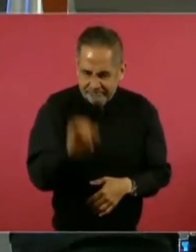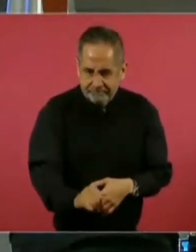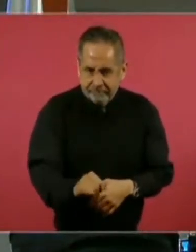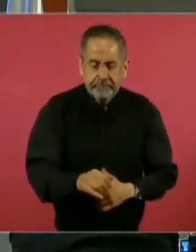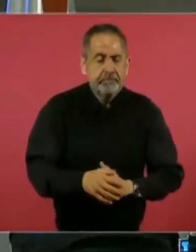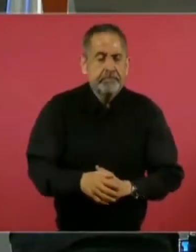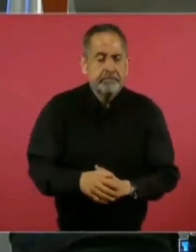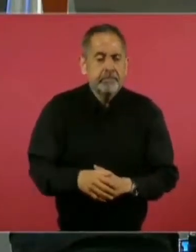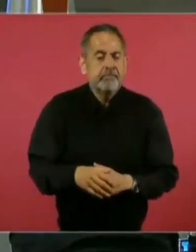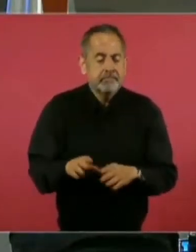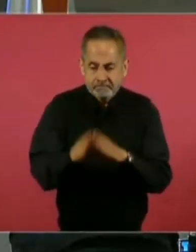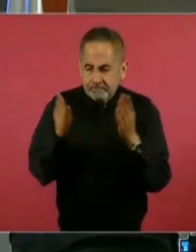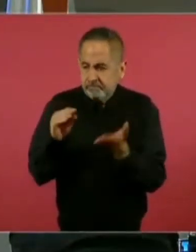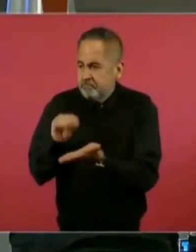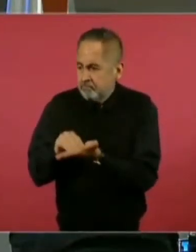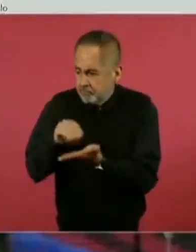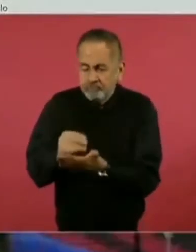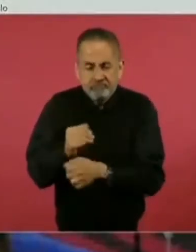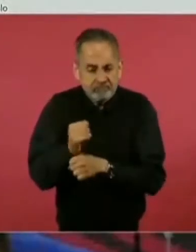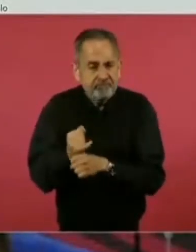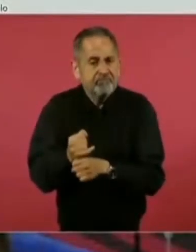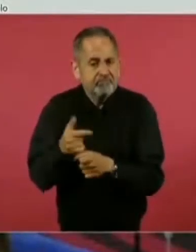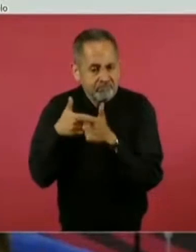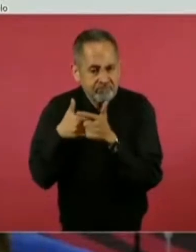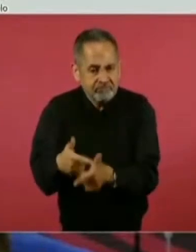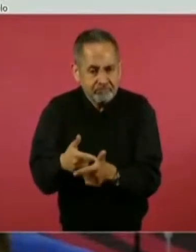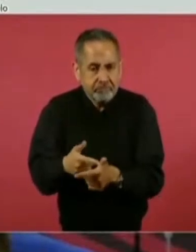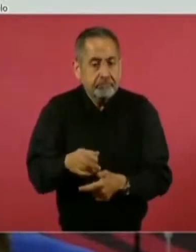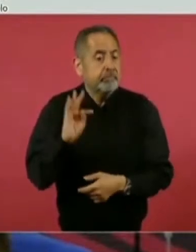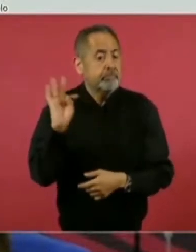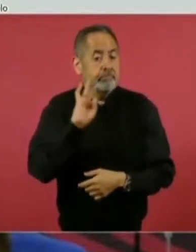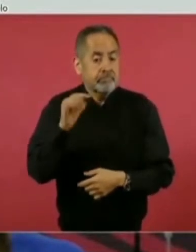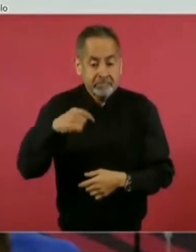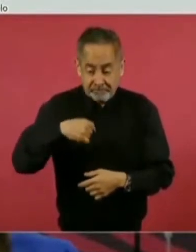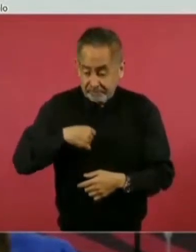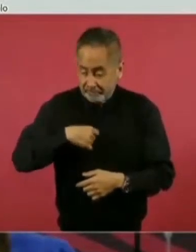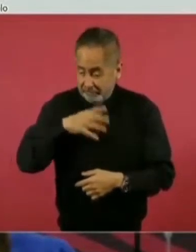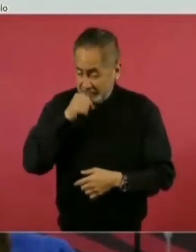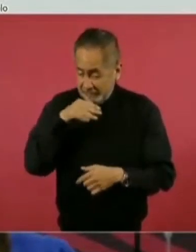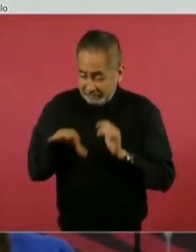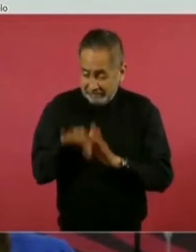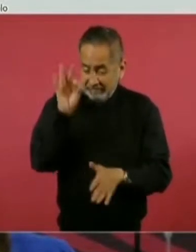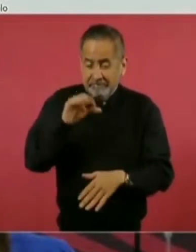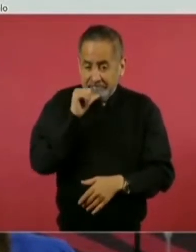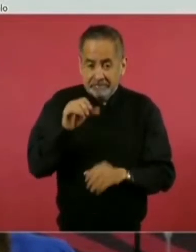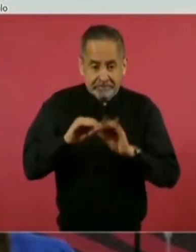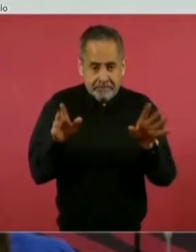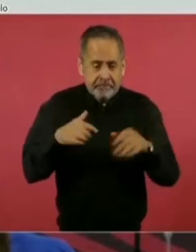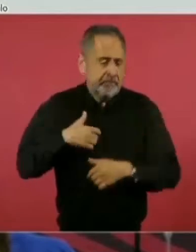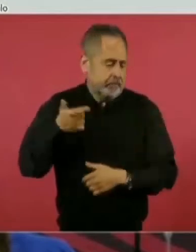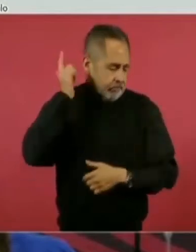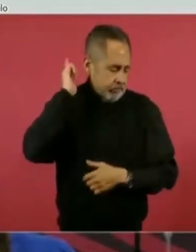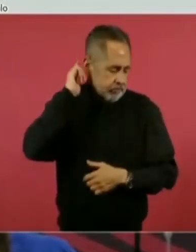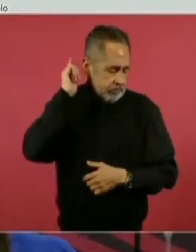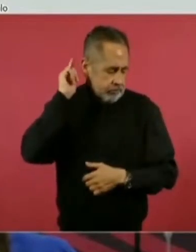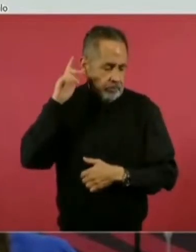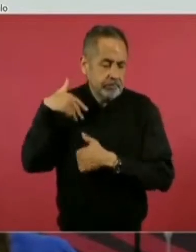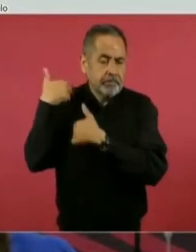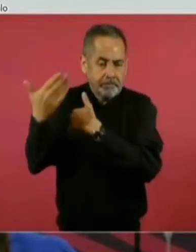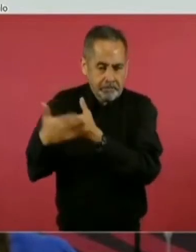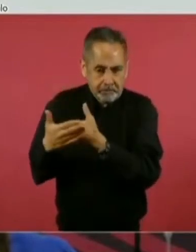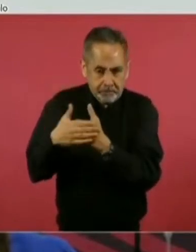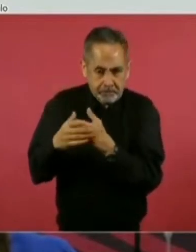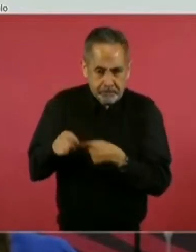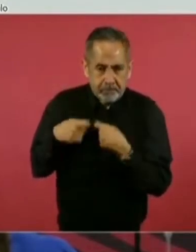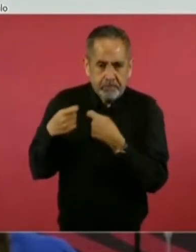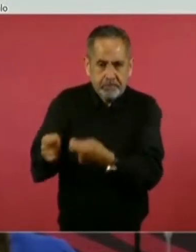Es un expediente abierto y si nosotros no podemos esclarecerlo, deseo de todo corazón que lo